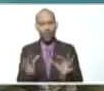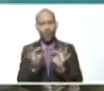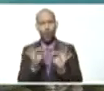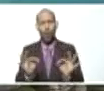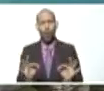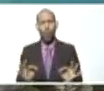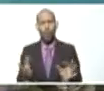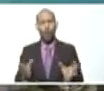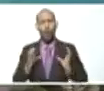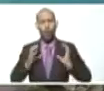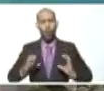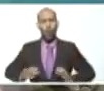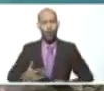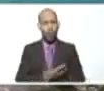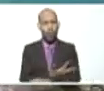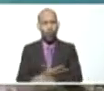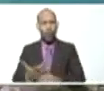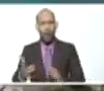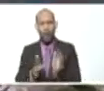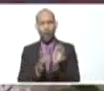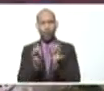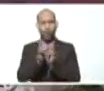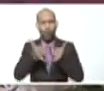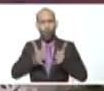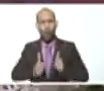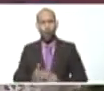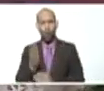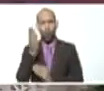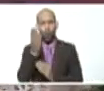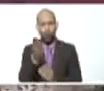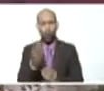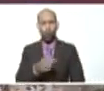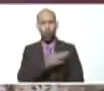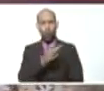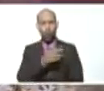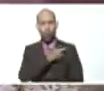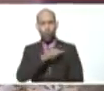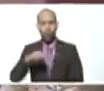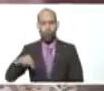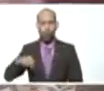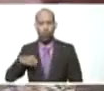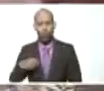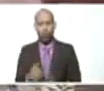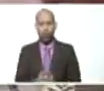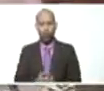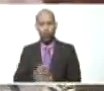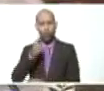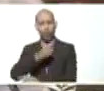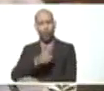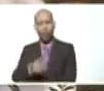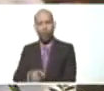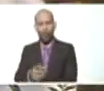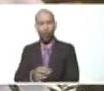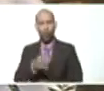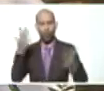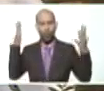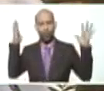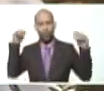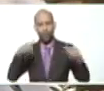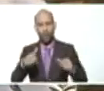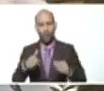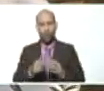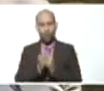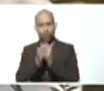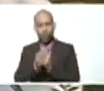cuerpo y sangre de Jesucristo, Hijo tuyo y Señor nuestro, que nos mandó celebrar estos